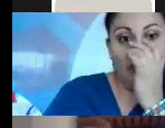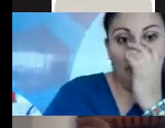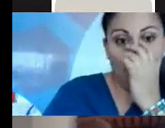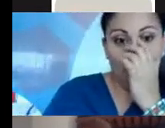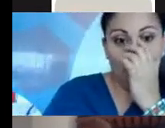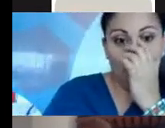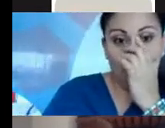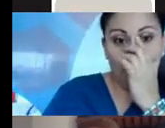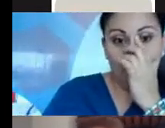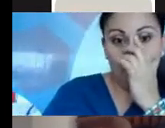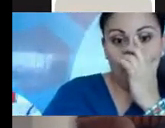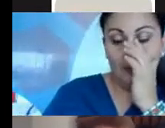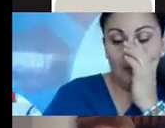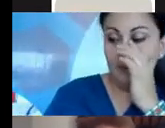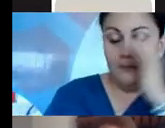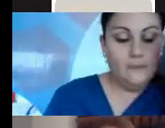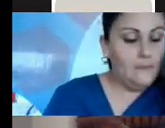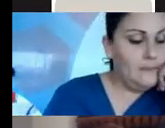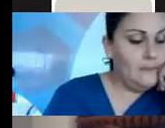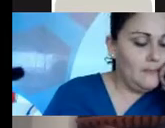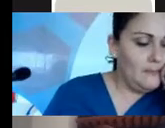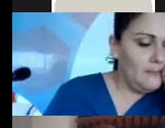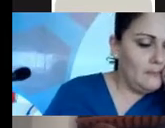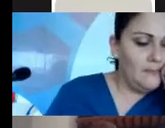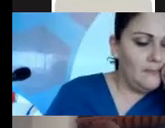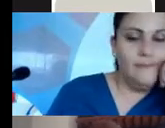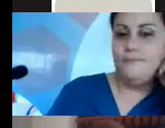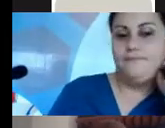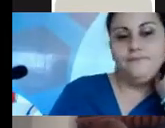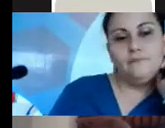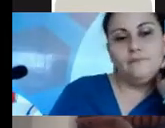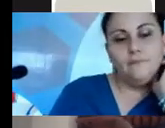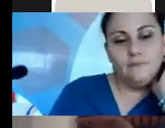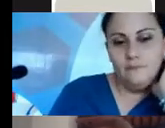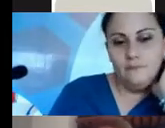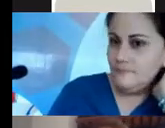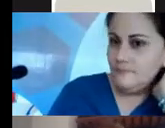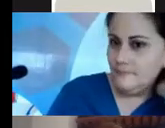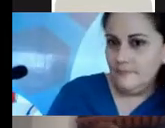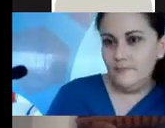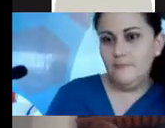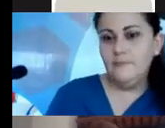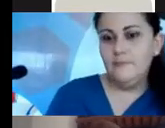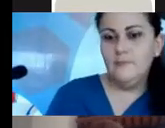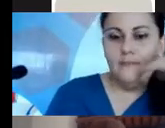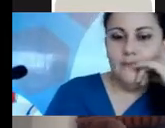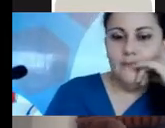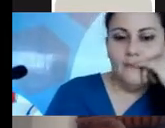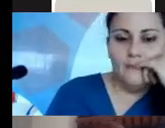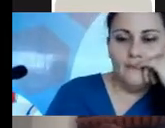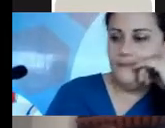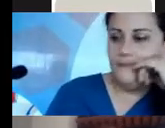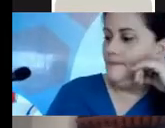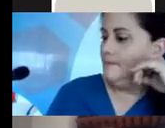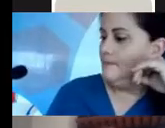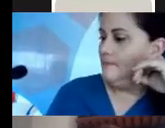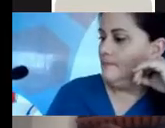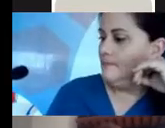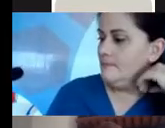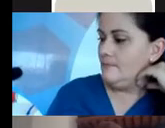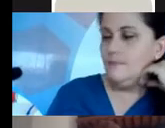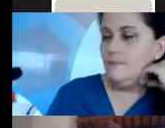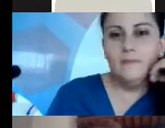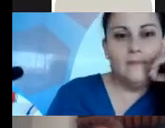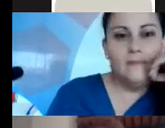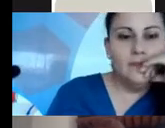Un diseño que aquí se ve muy evidente entre una mujer y un hombre, qué tipo de cinturón, cómo es la